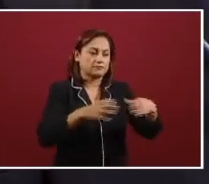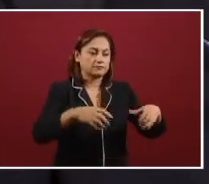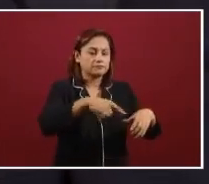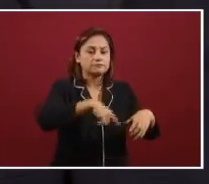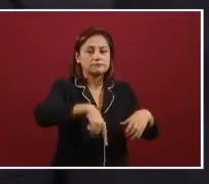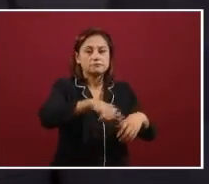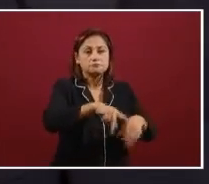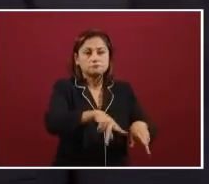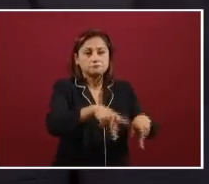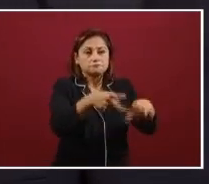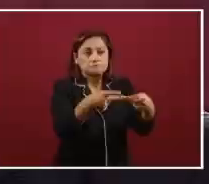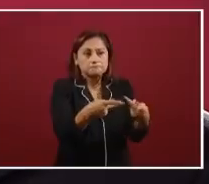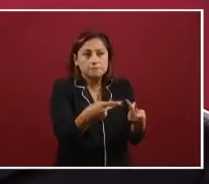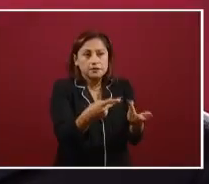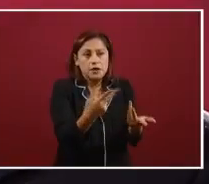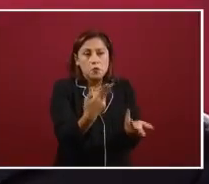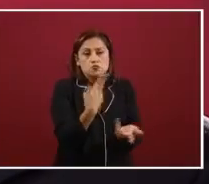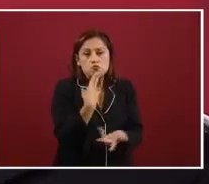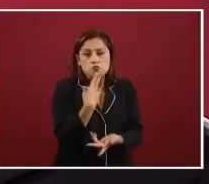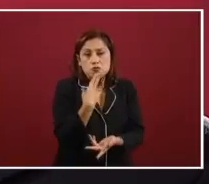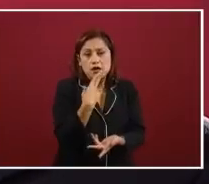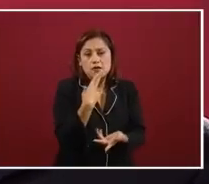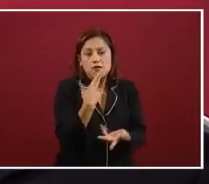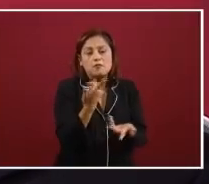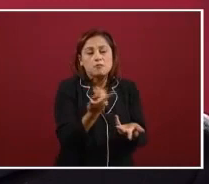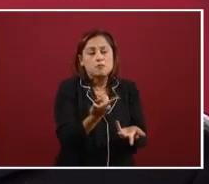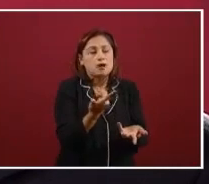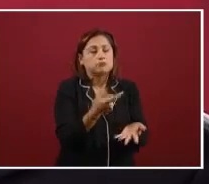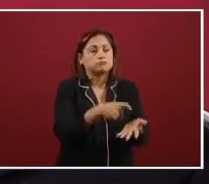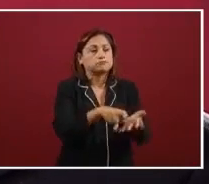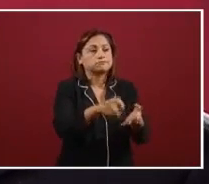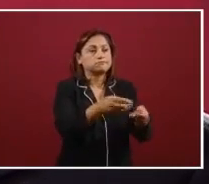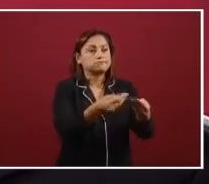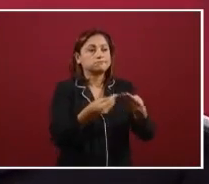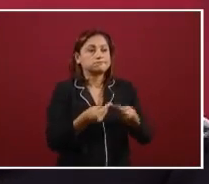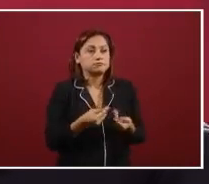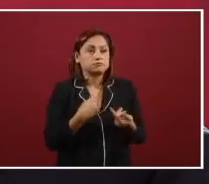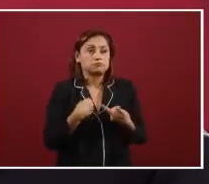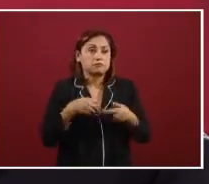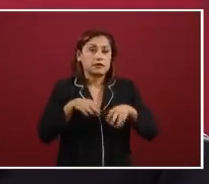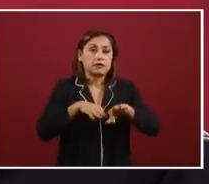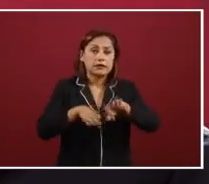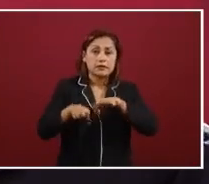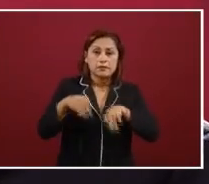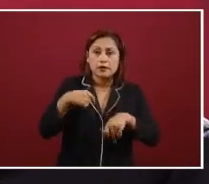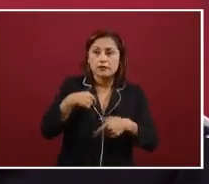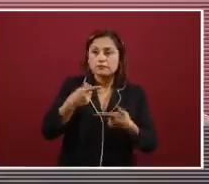y así se busca la vida con un carro, con una camioneta,